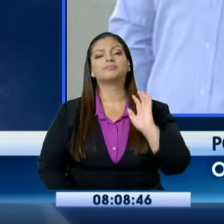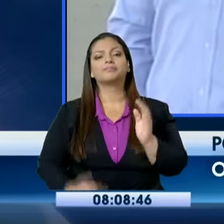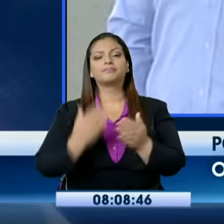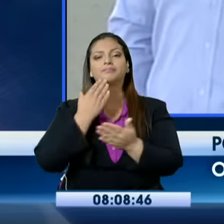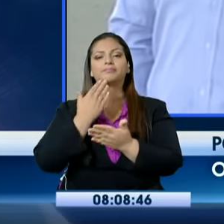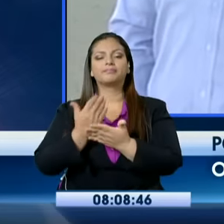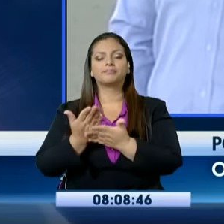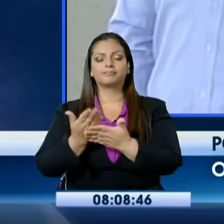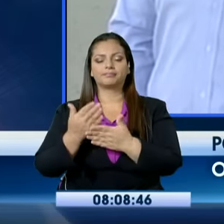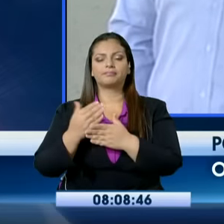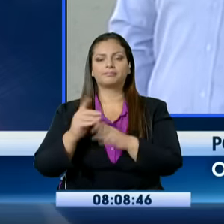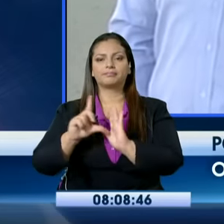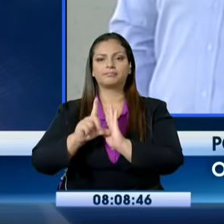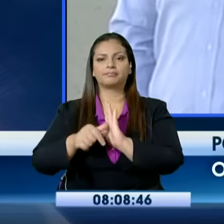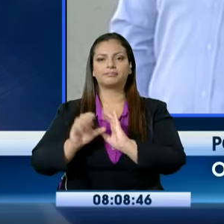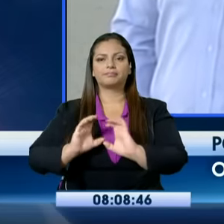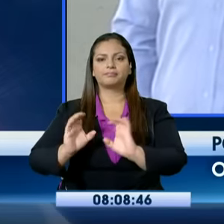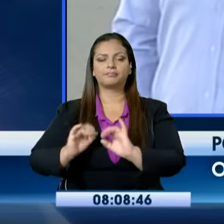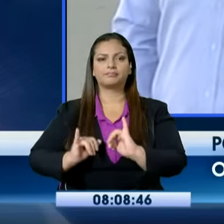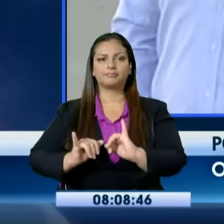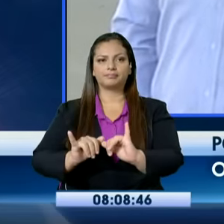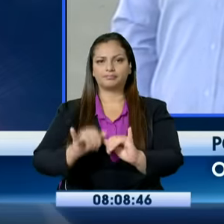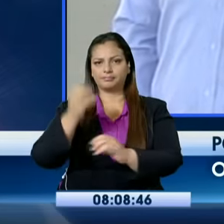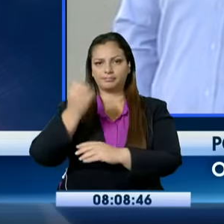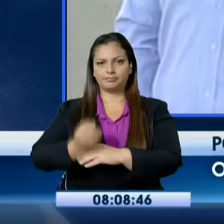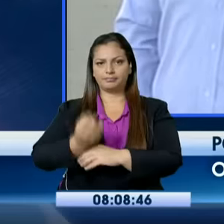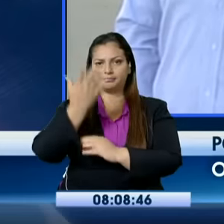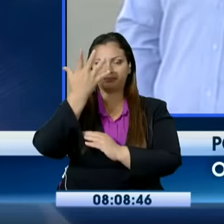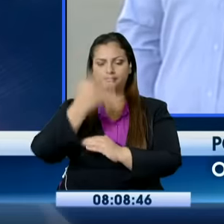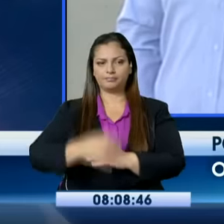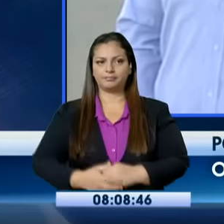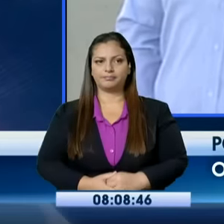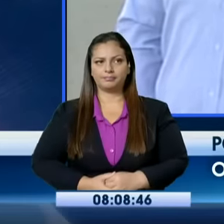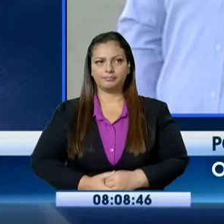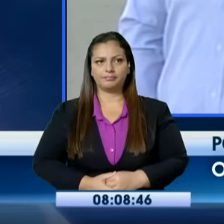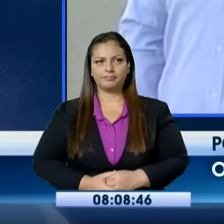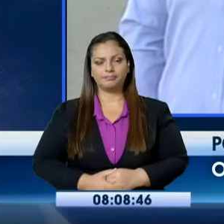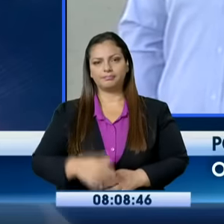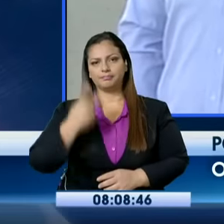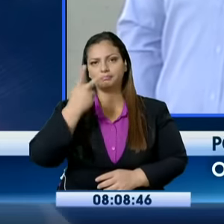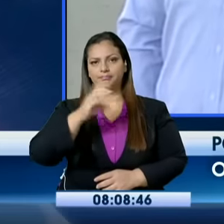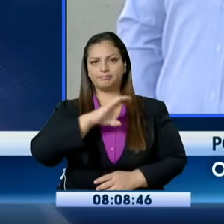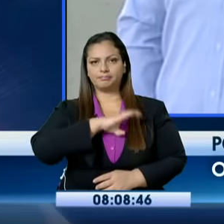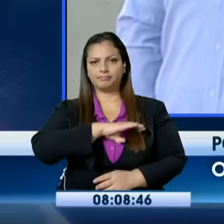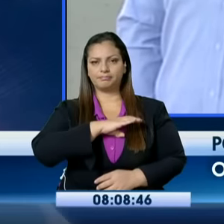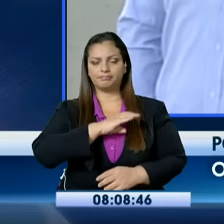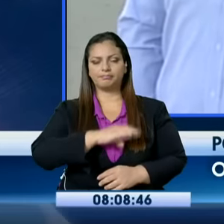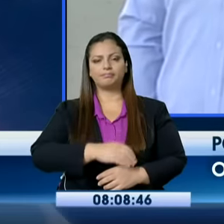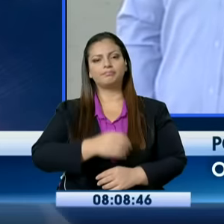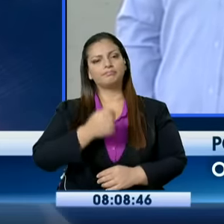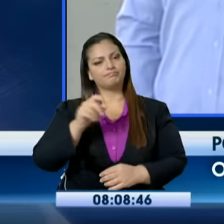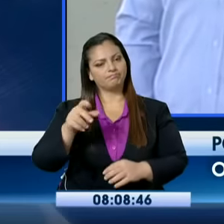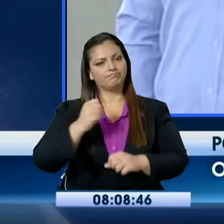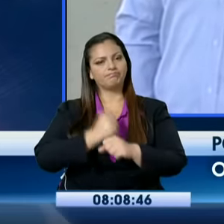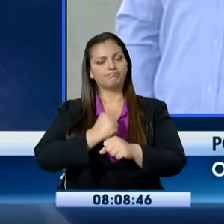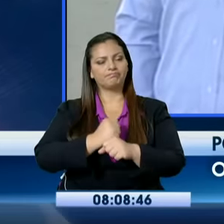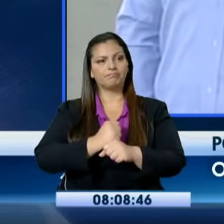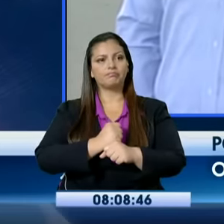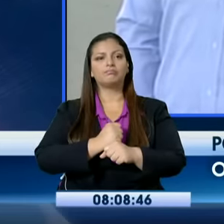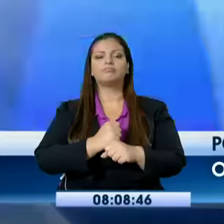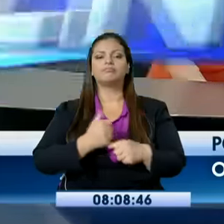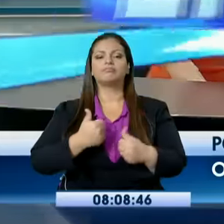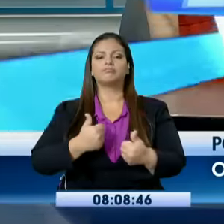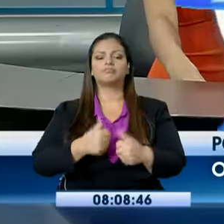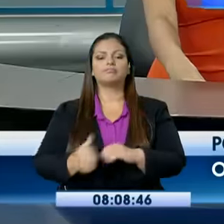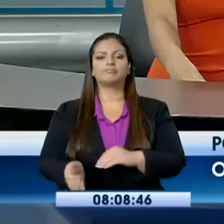Enrique. Más adelante volveremos a conversar contigo. Buenos días. Gracias y buen trabajo que hacen los uniformados en este sector. Trabajo en equipo. Así es. Vamos